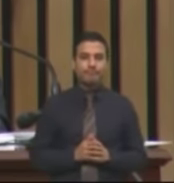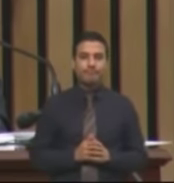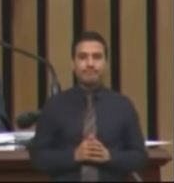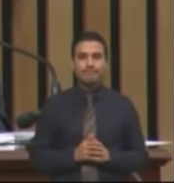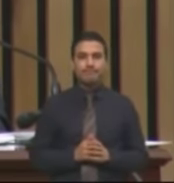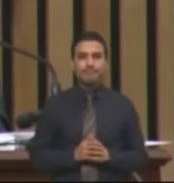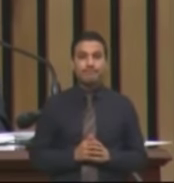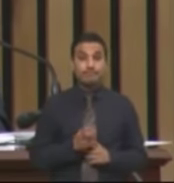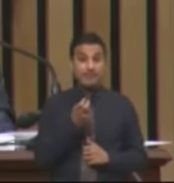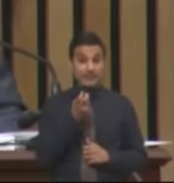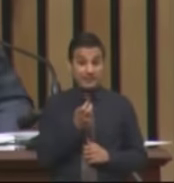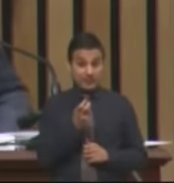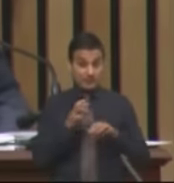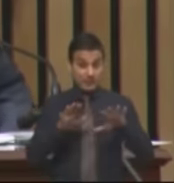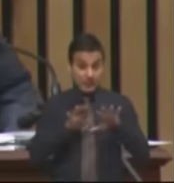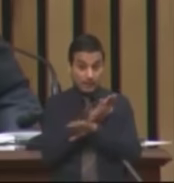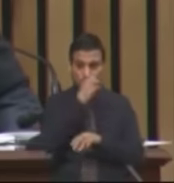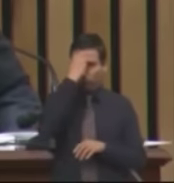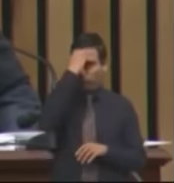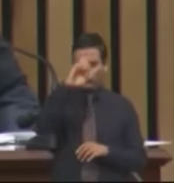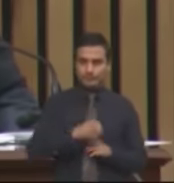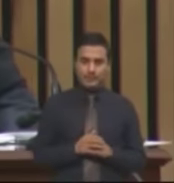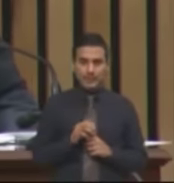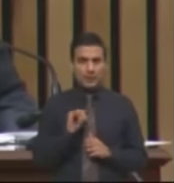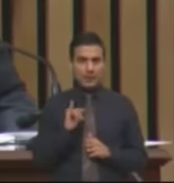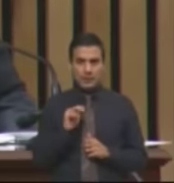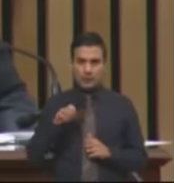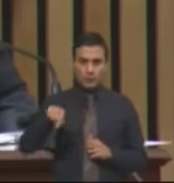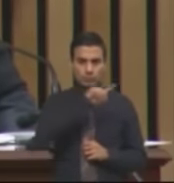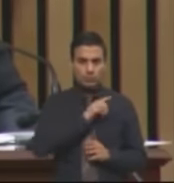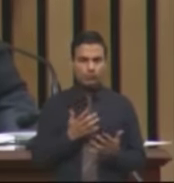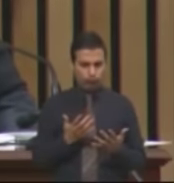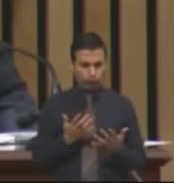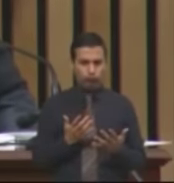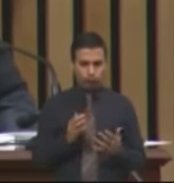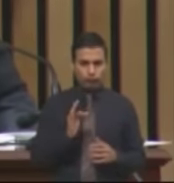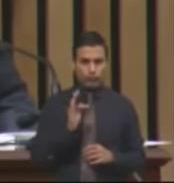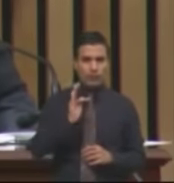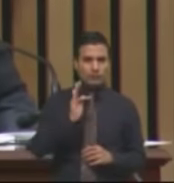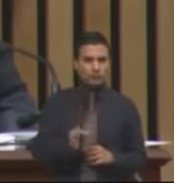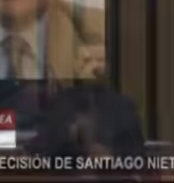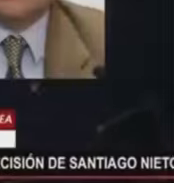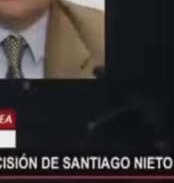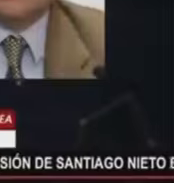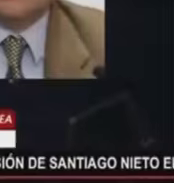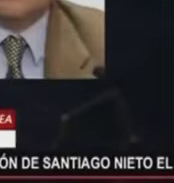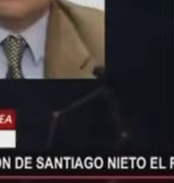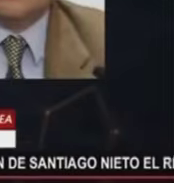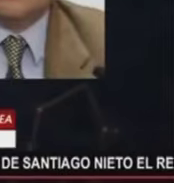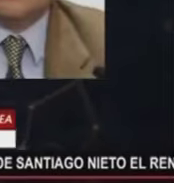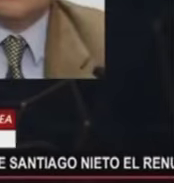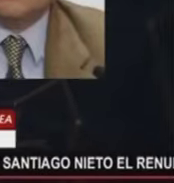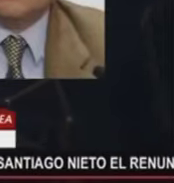todas las firmas para la revocación de mandato puedan entregarse también en papel, lo cual implica que empecemos, pues